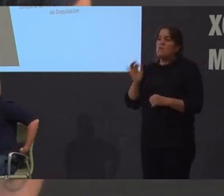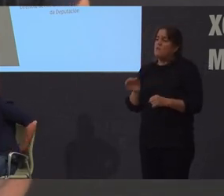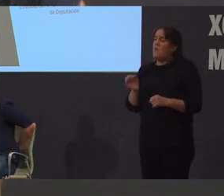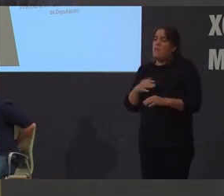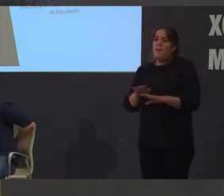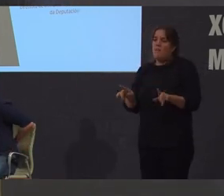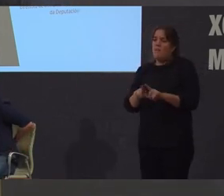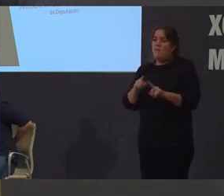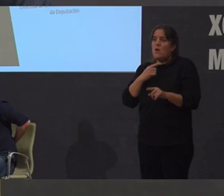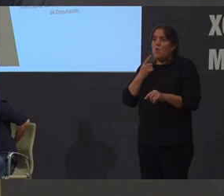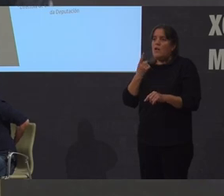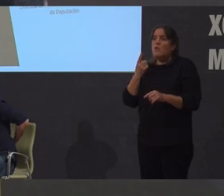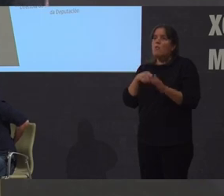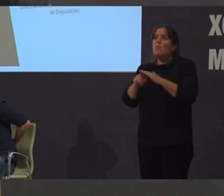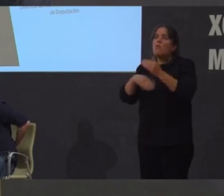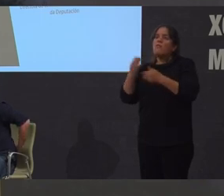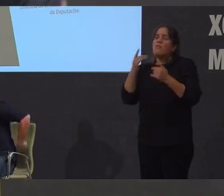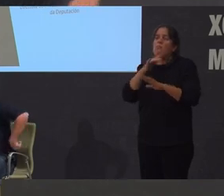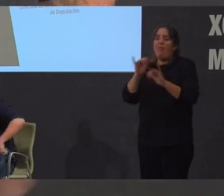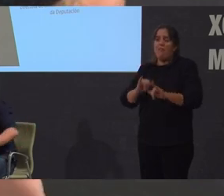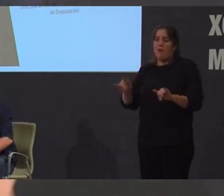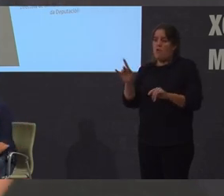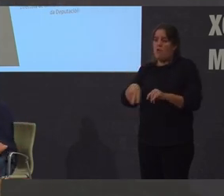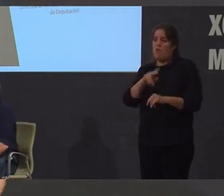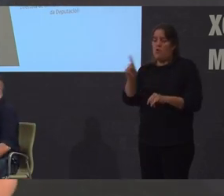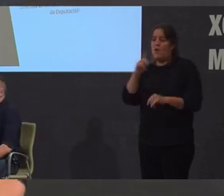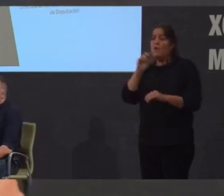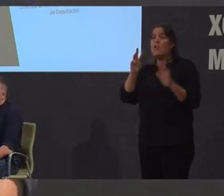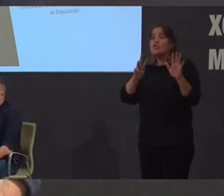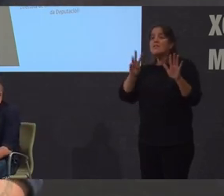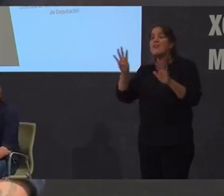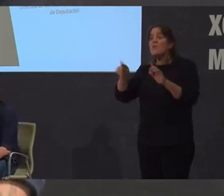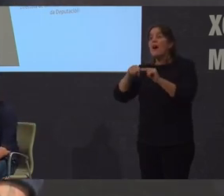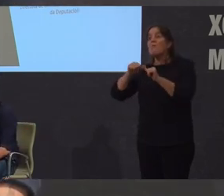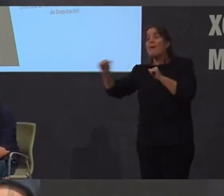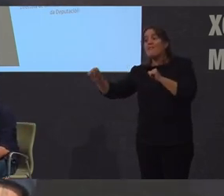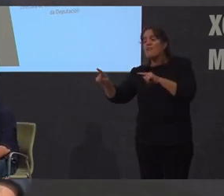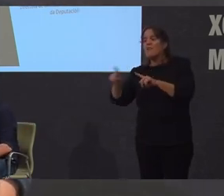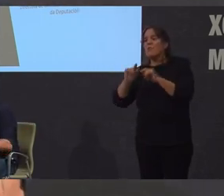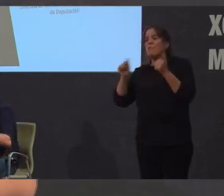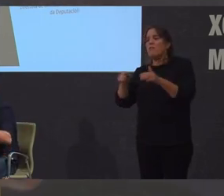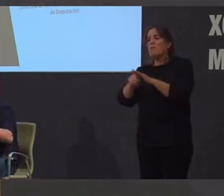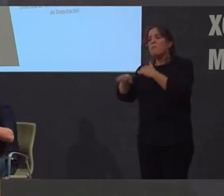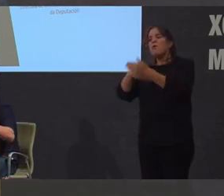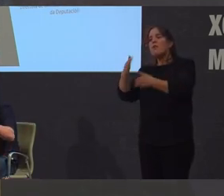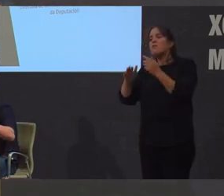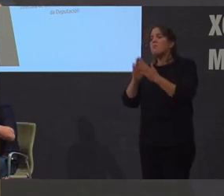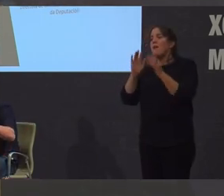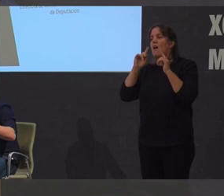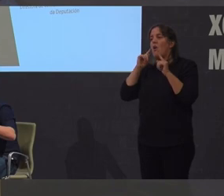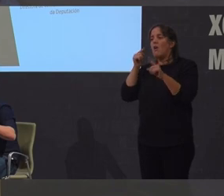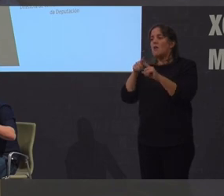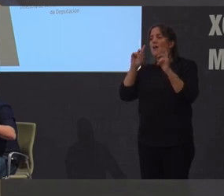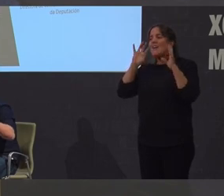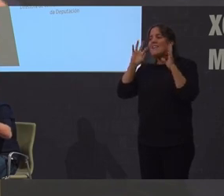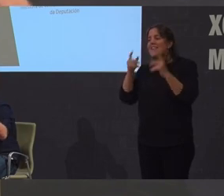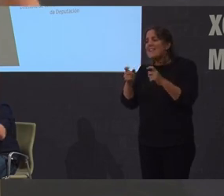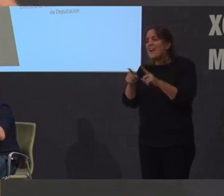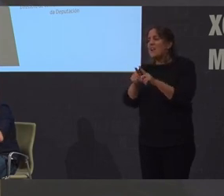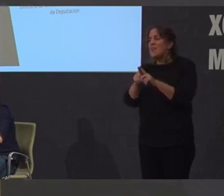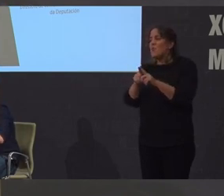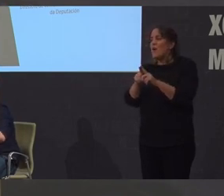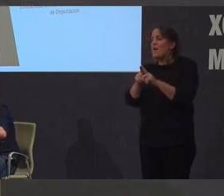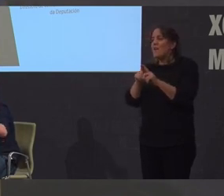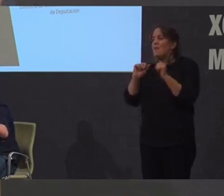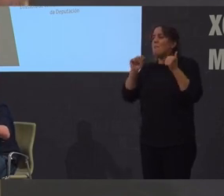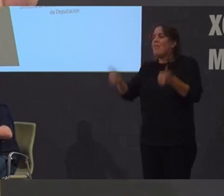proceso de desnazificación. Lo que sí es cierto es que después del año 89 sí se iniciaron los procesos para intentar iniciar el